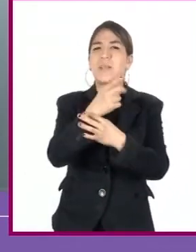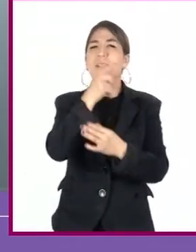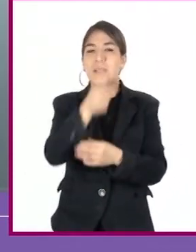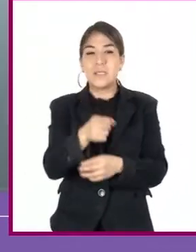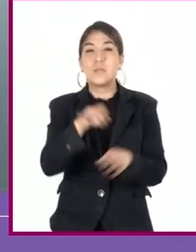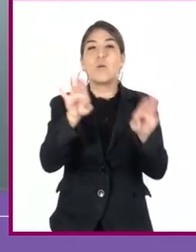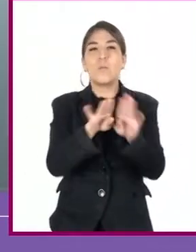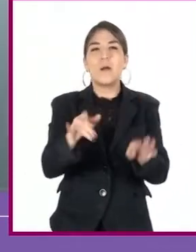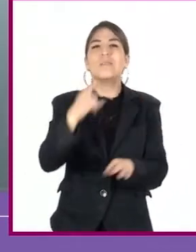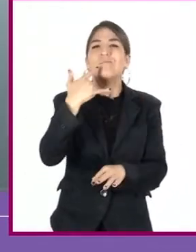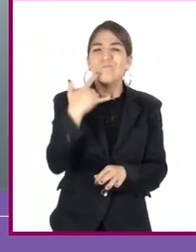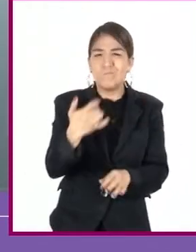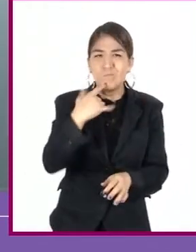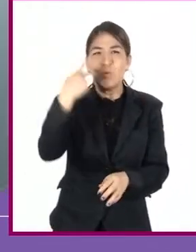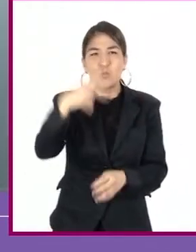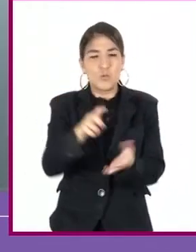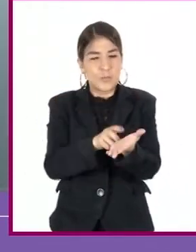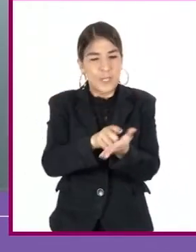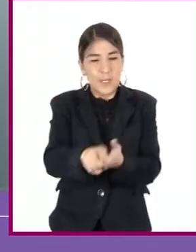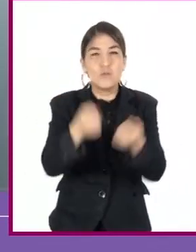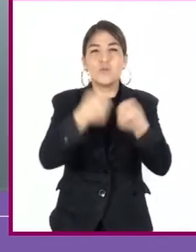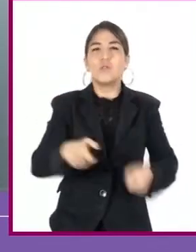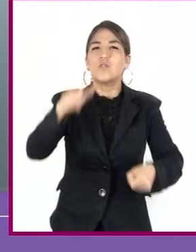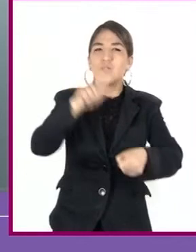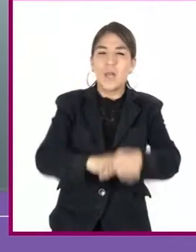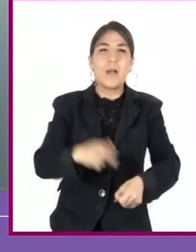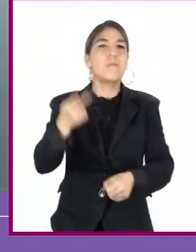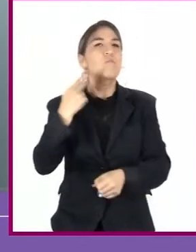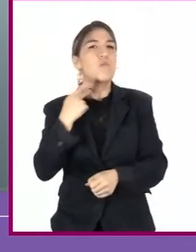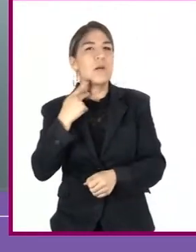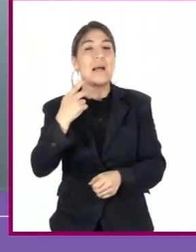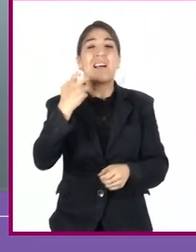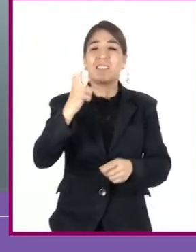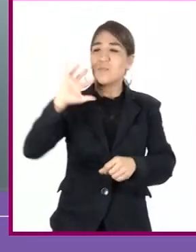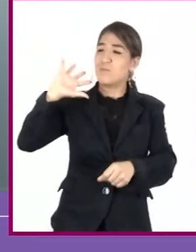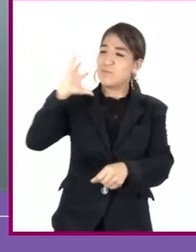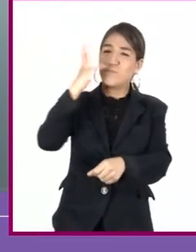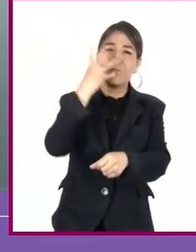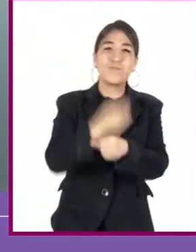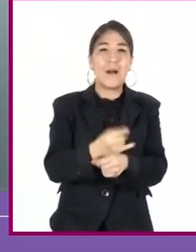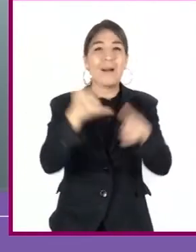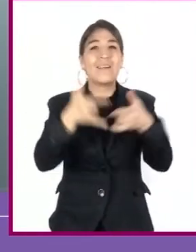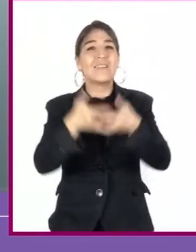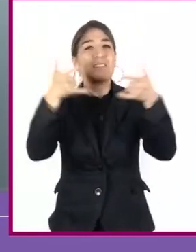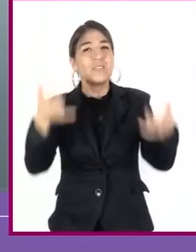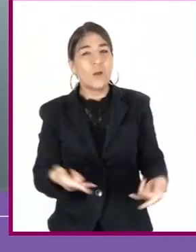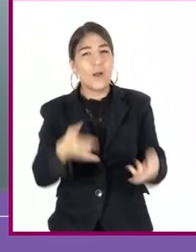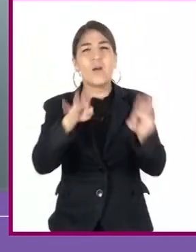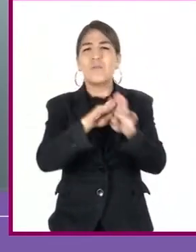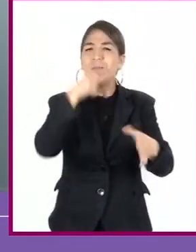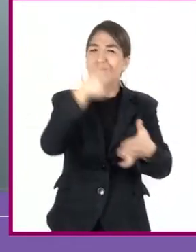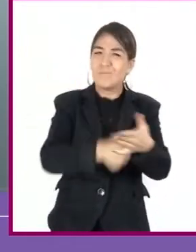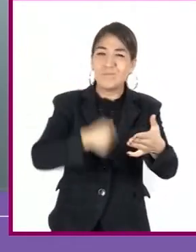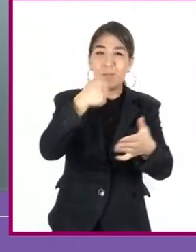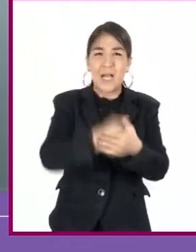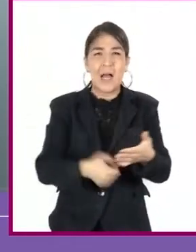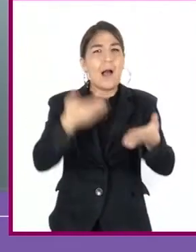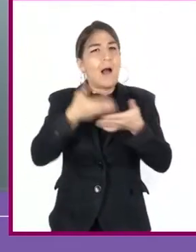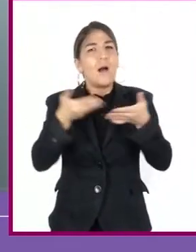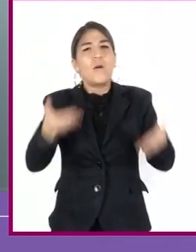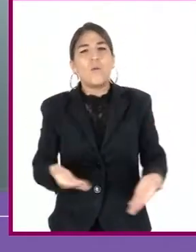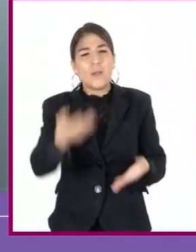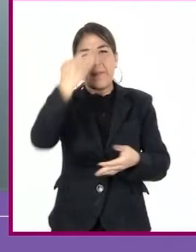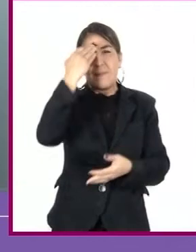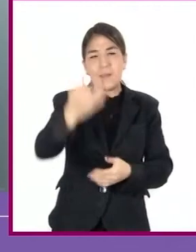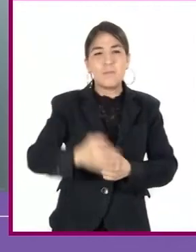los derechos sociales y políticos a lo largo de nuestra historia. Actualmente, ¿cuáles son